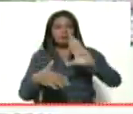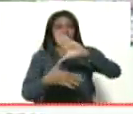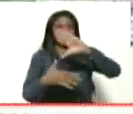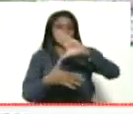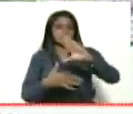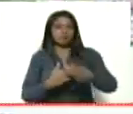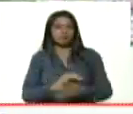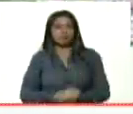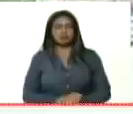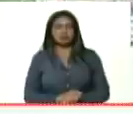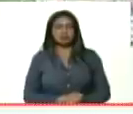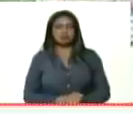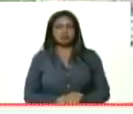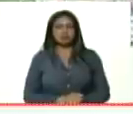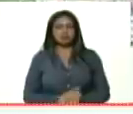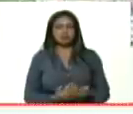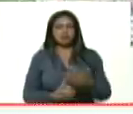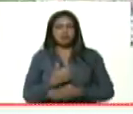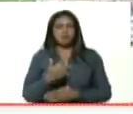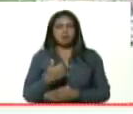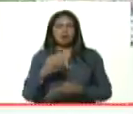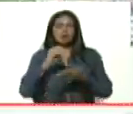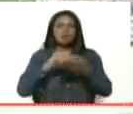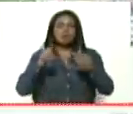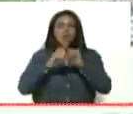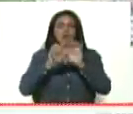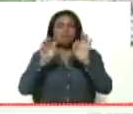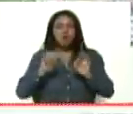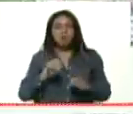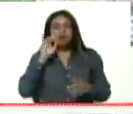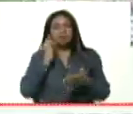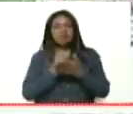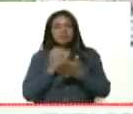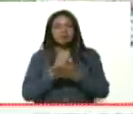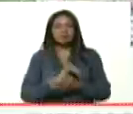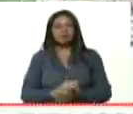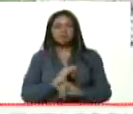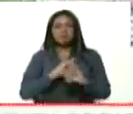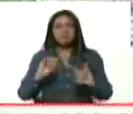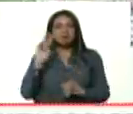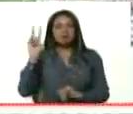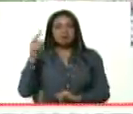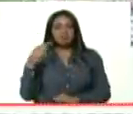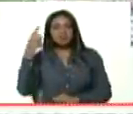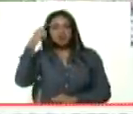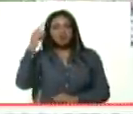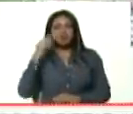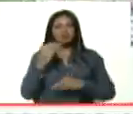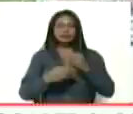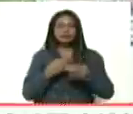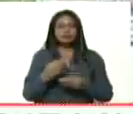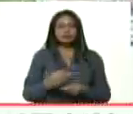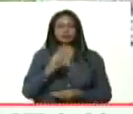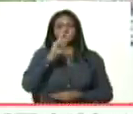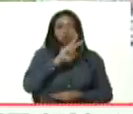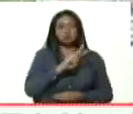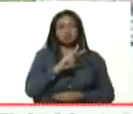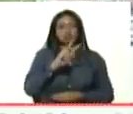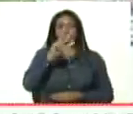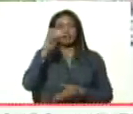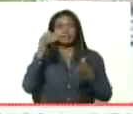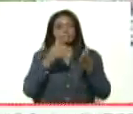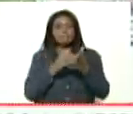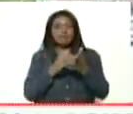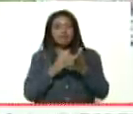Latina con mayor tipo de aplicación de pruebas, ya Venezuela el día de hoy ha realizado 203.108